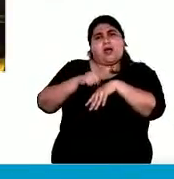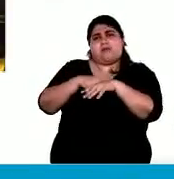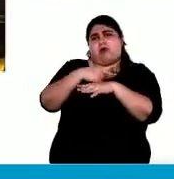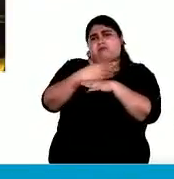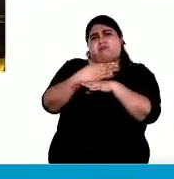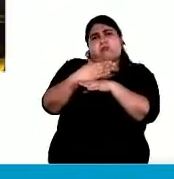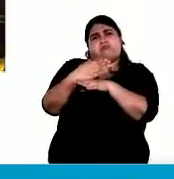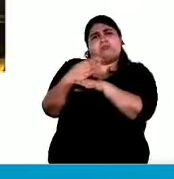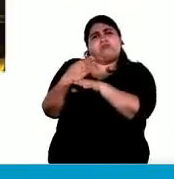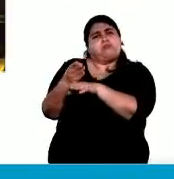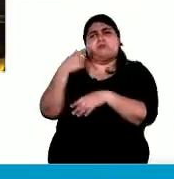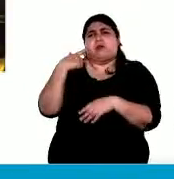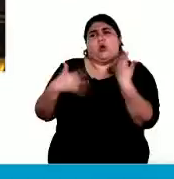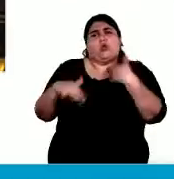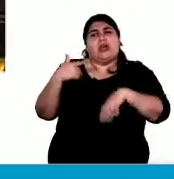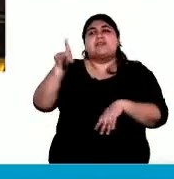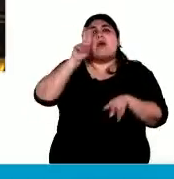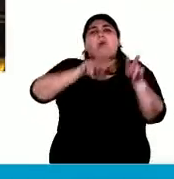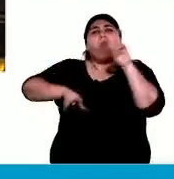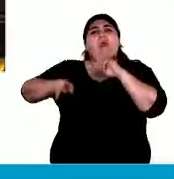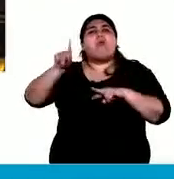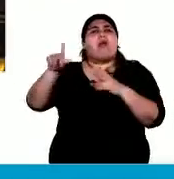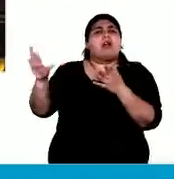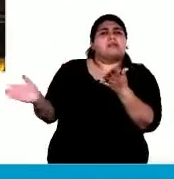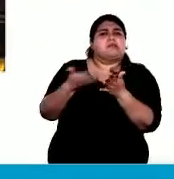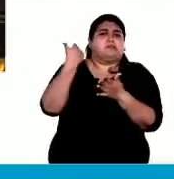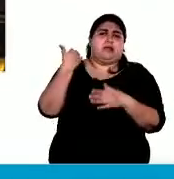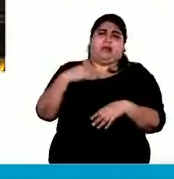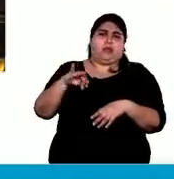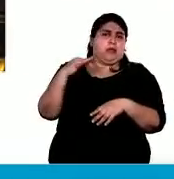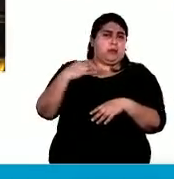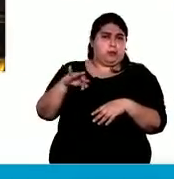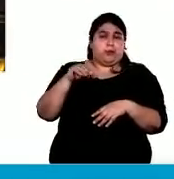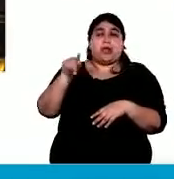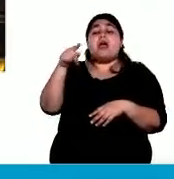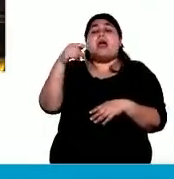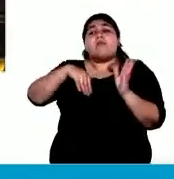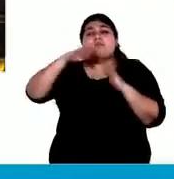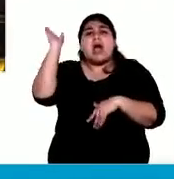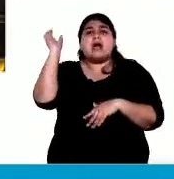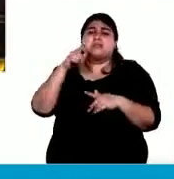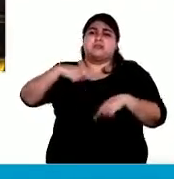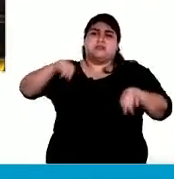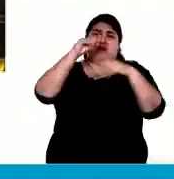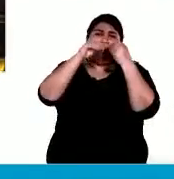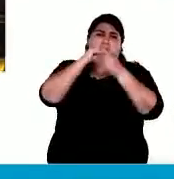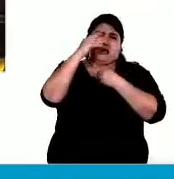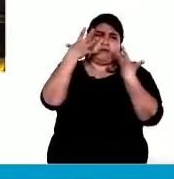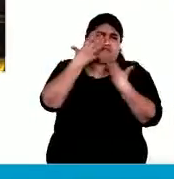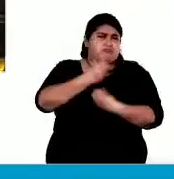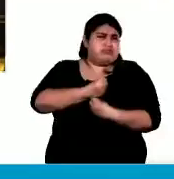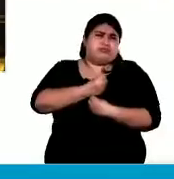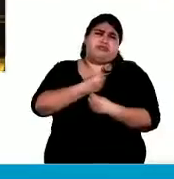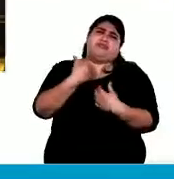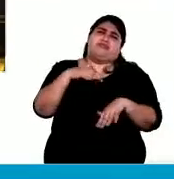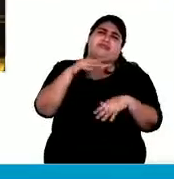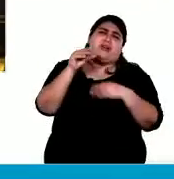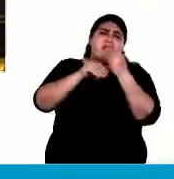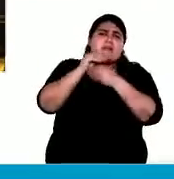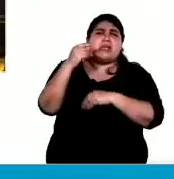resolución que busca obviamente presionar aumentando la angustia que tienen las familias y la